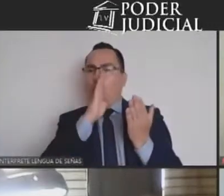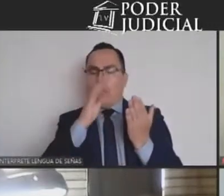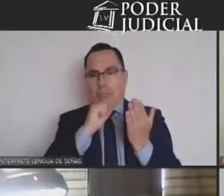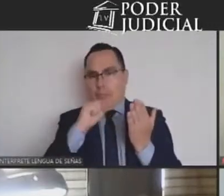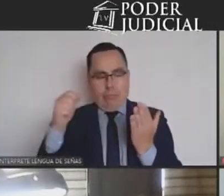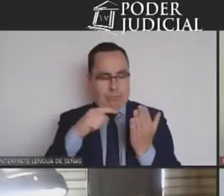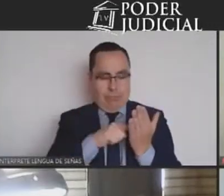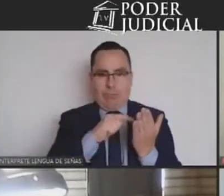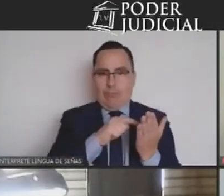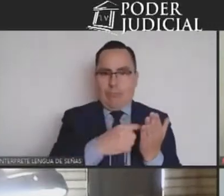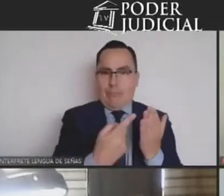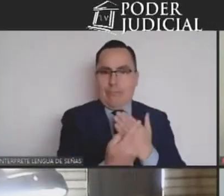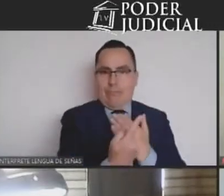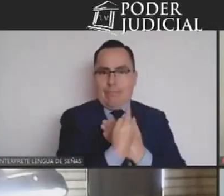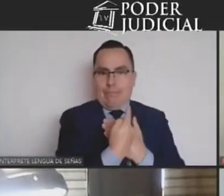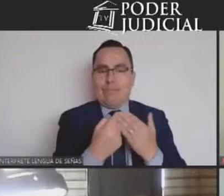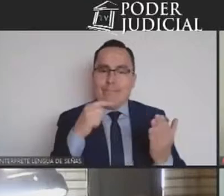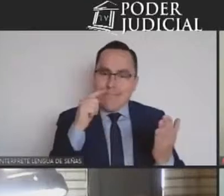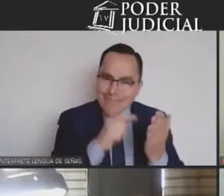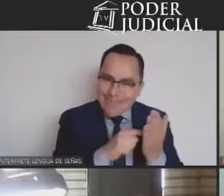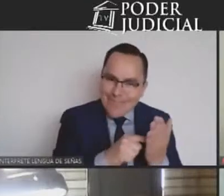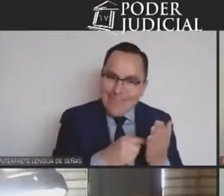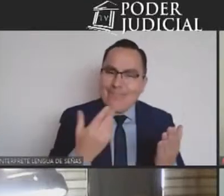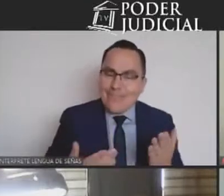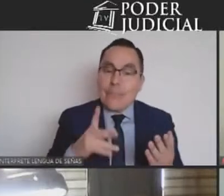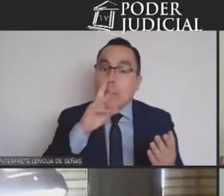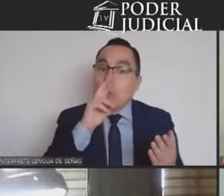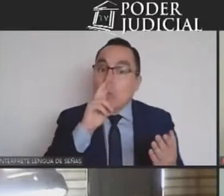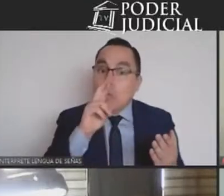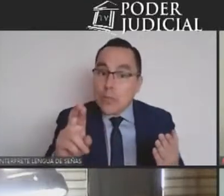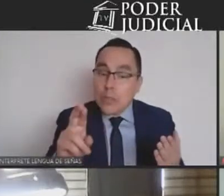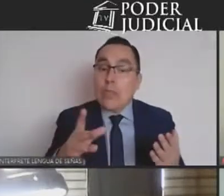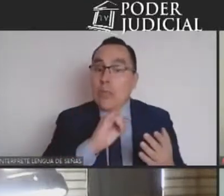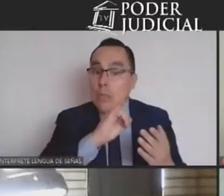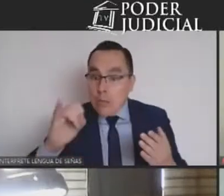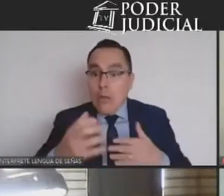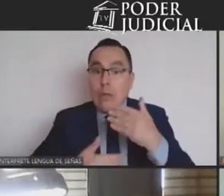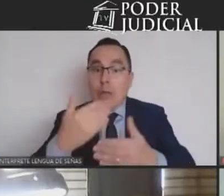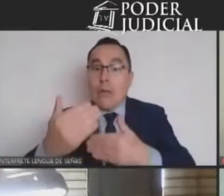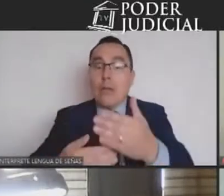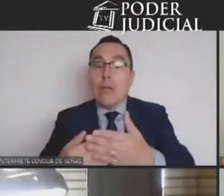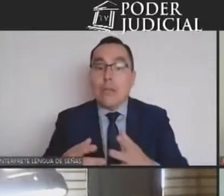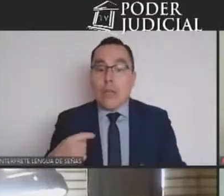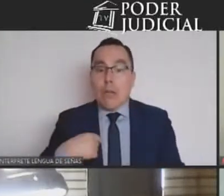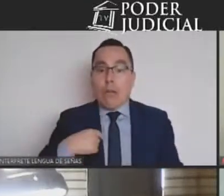funciones tienen también que responder frente